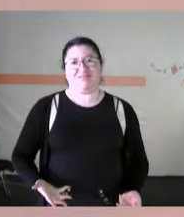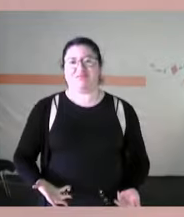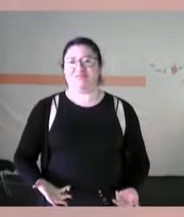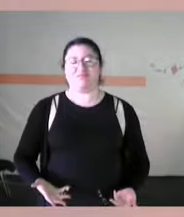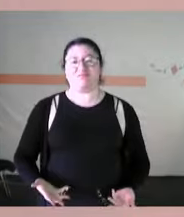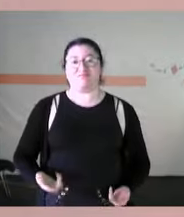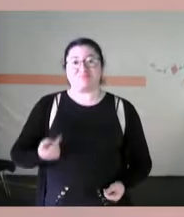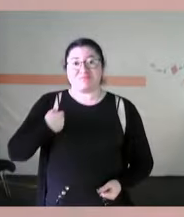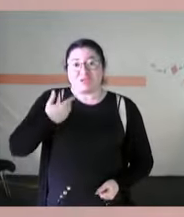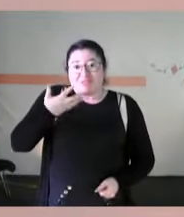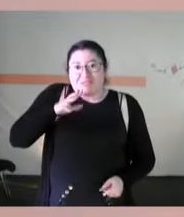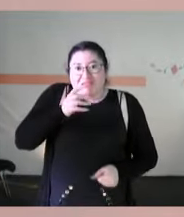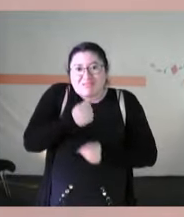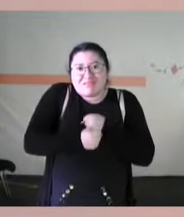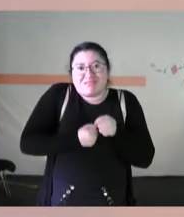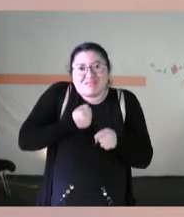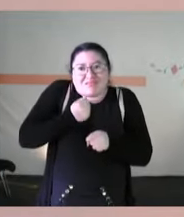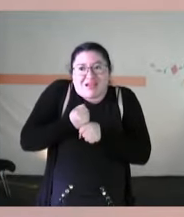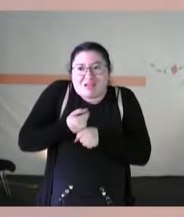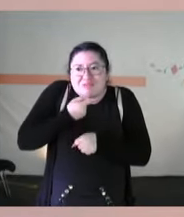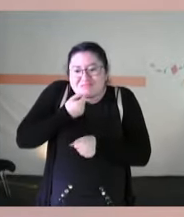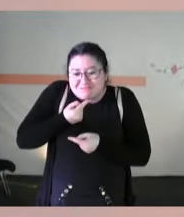nada, tenía 10 años.